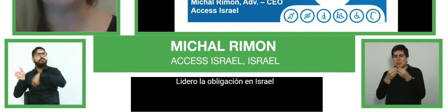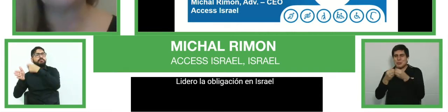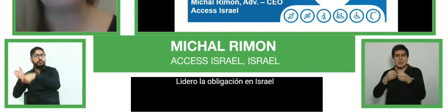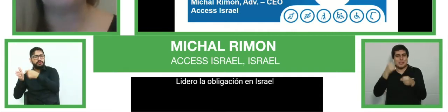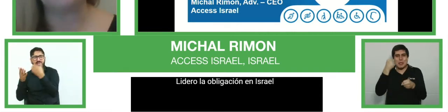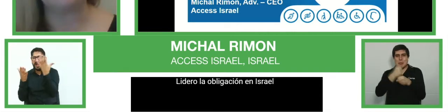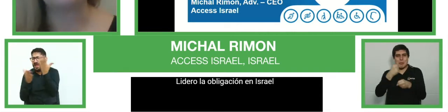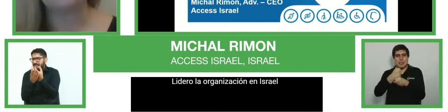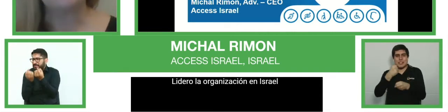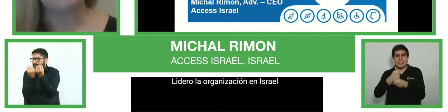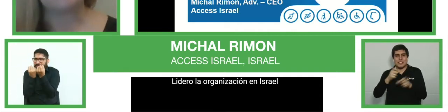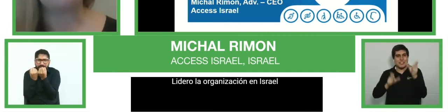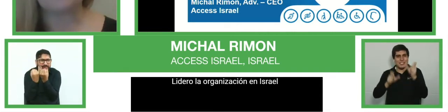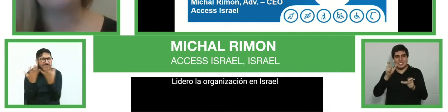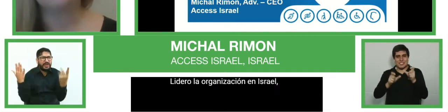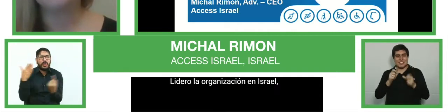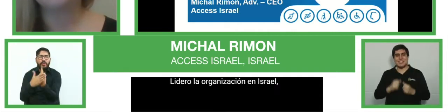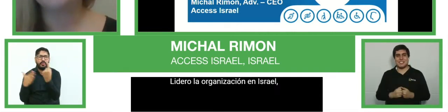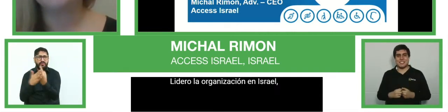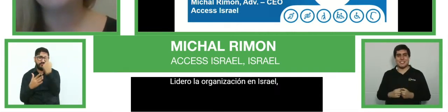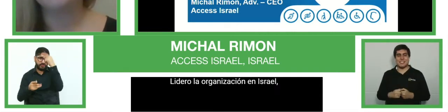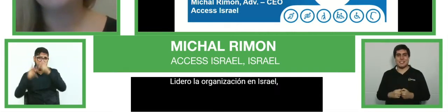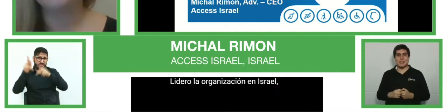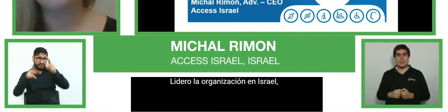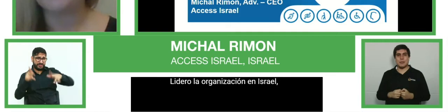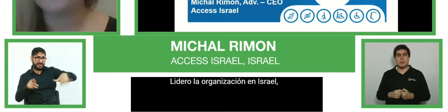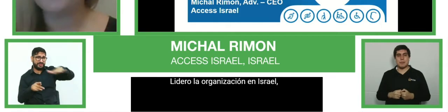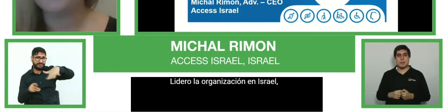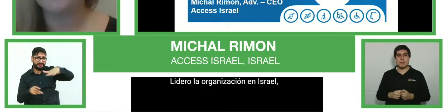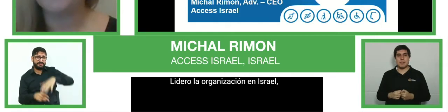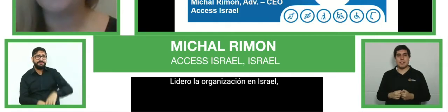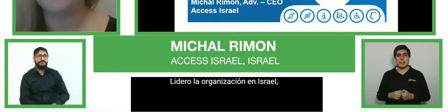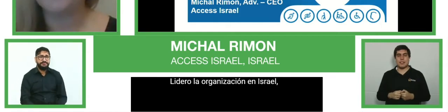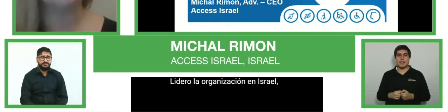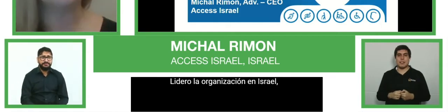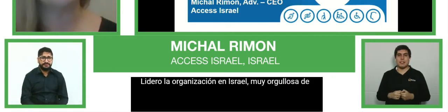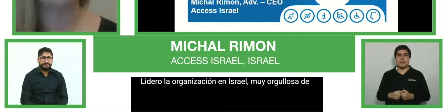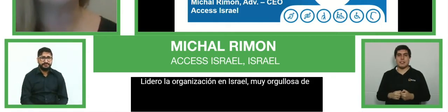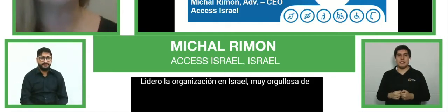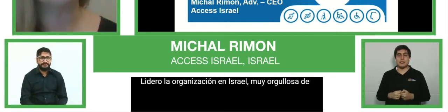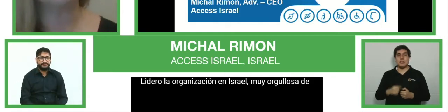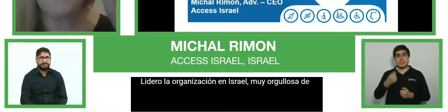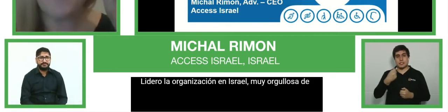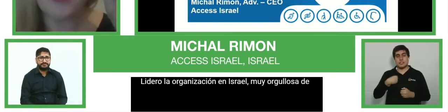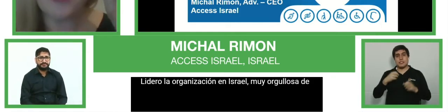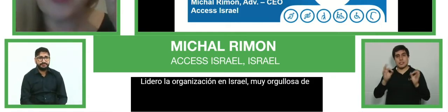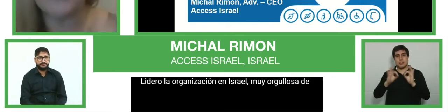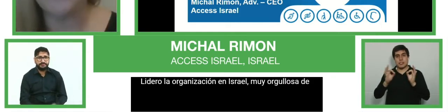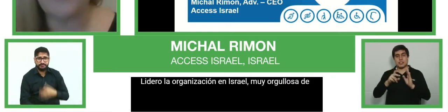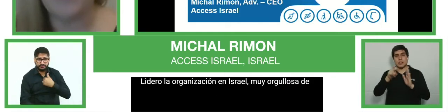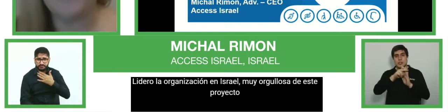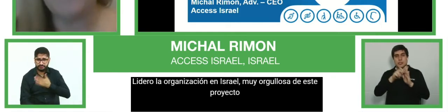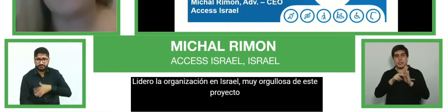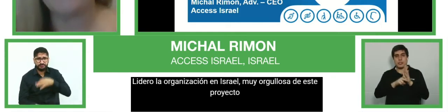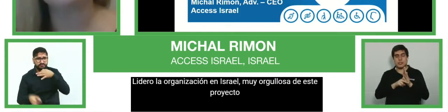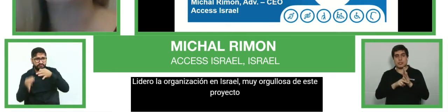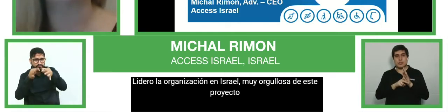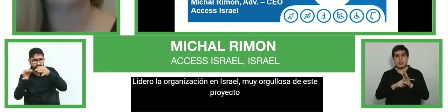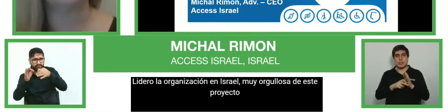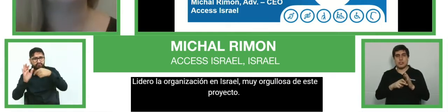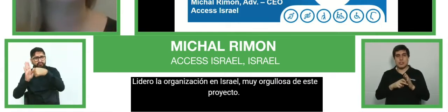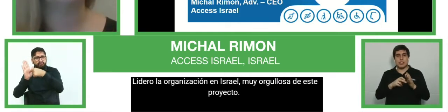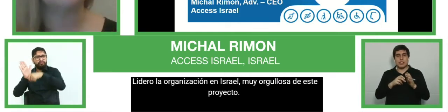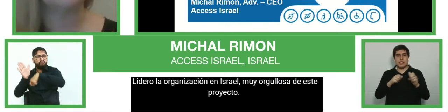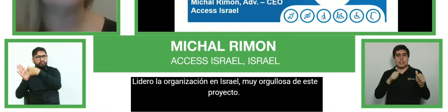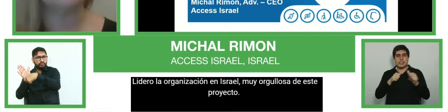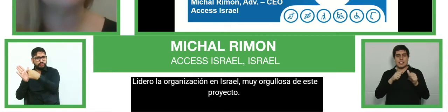él. Y yo siempre digo eso y lo digo. Voy a hablarles sobre un proyecto que es muy